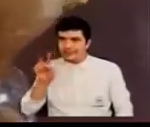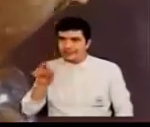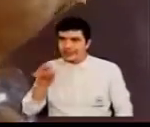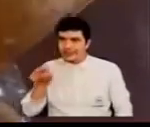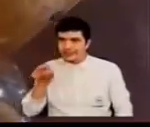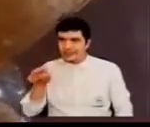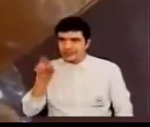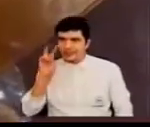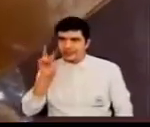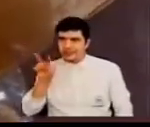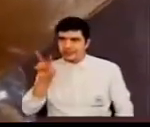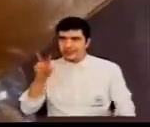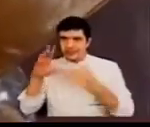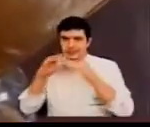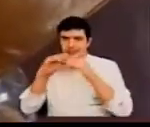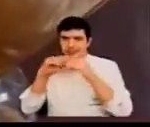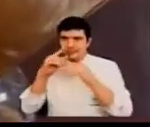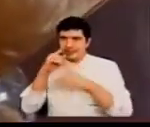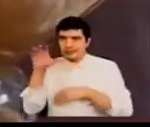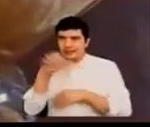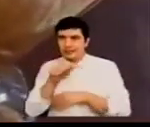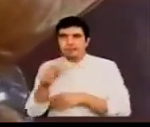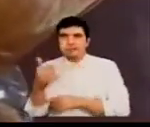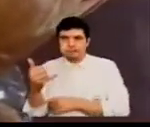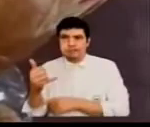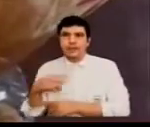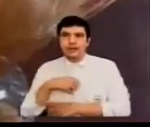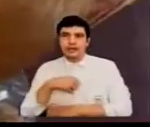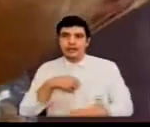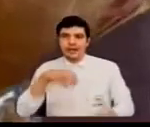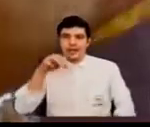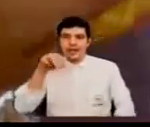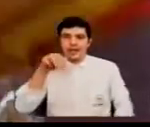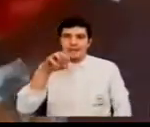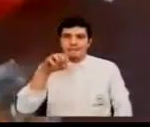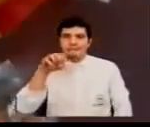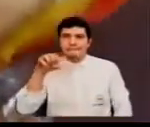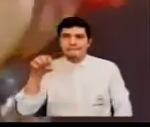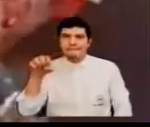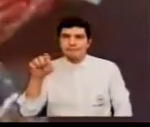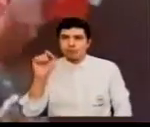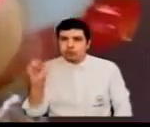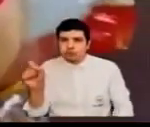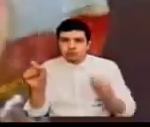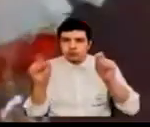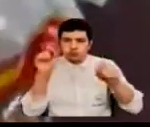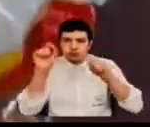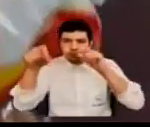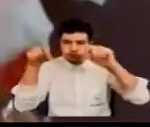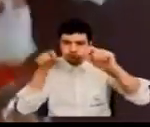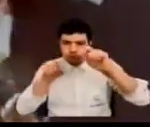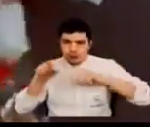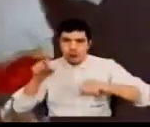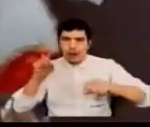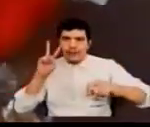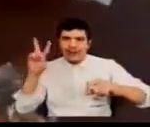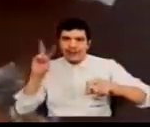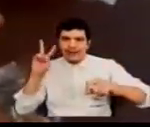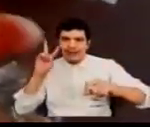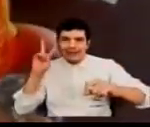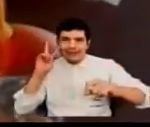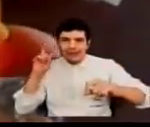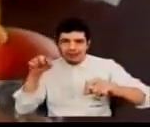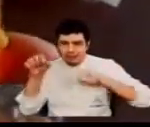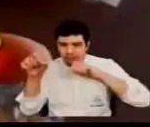Mire, ahí hay puntos verdes en el pan. Incluso hay un pan que ya boté a la basura, que